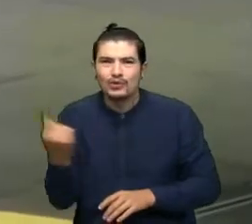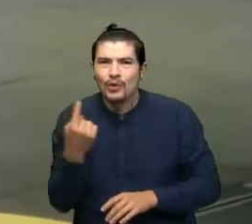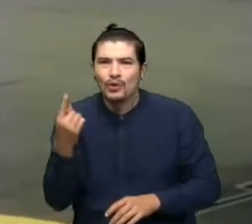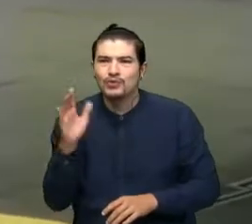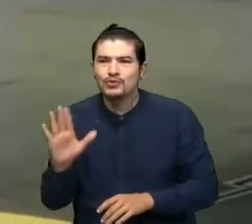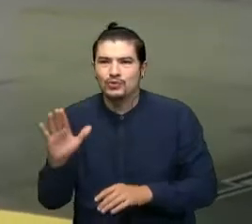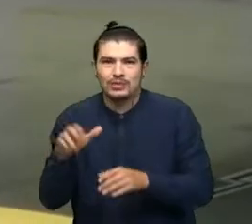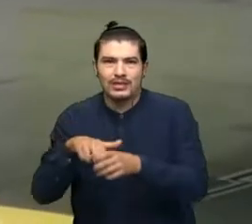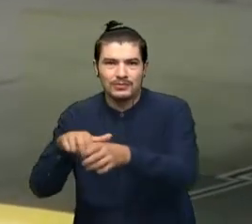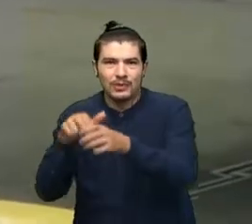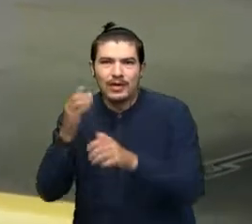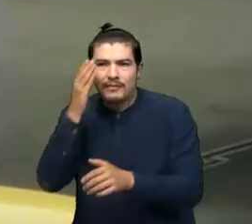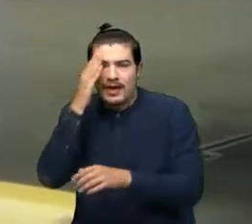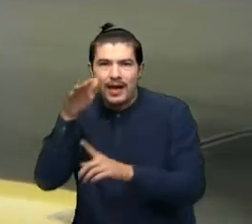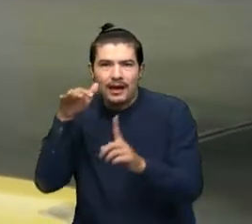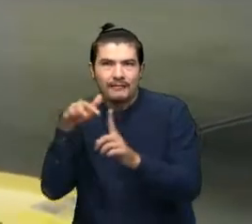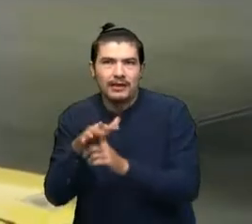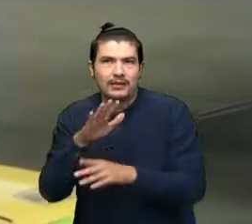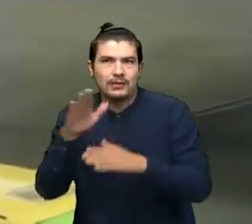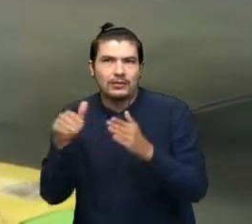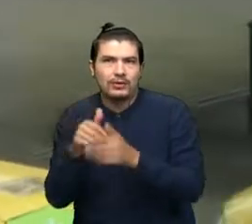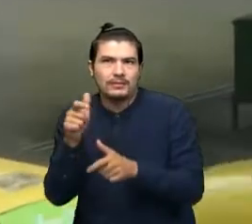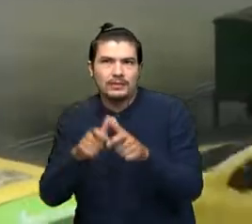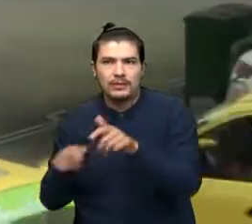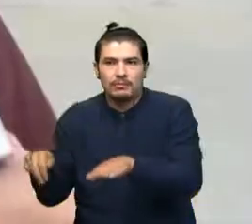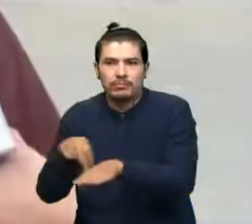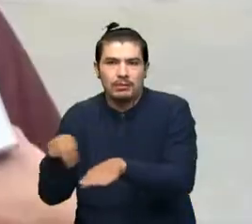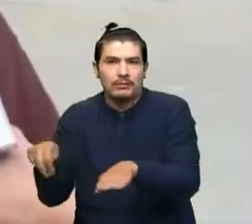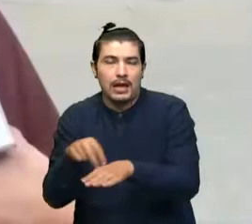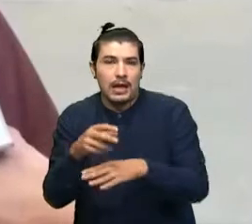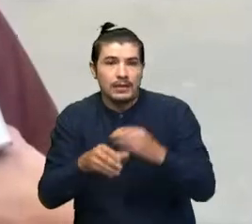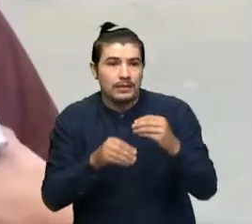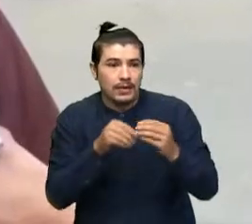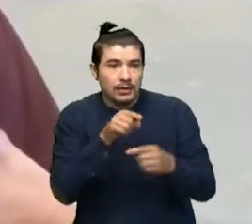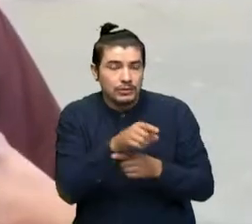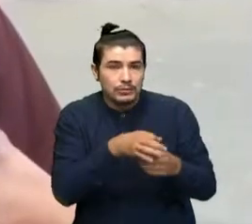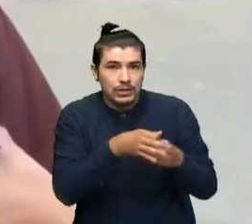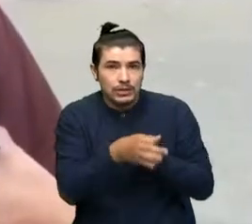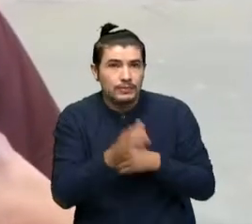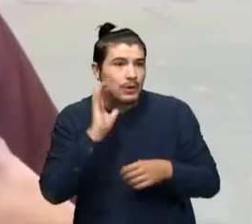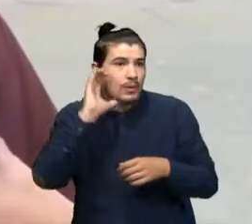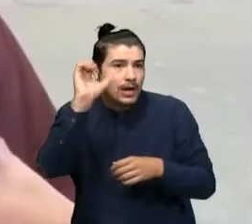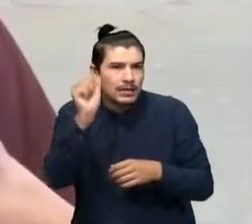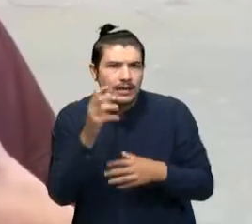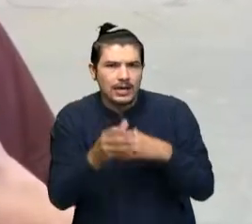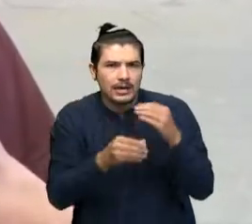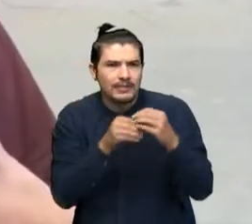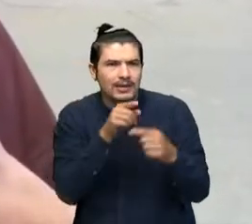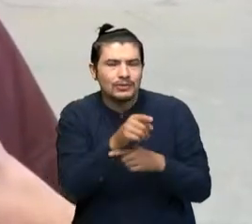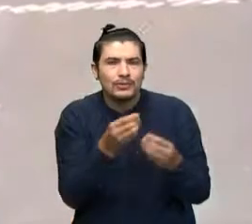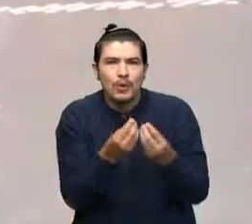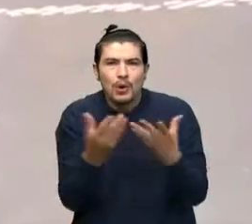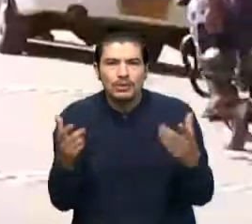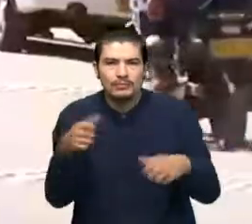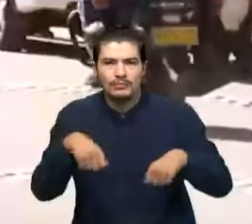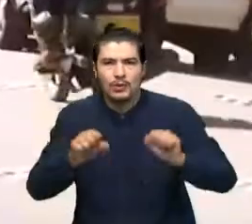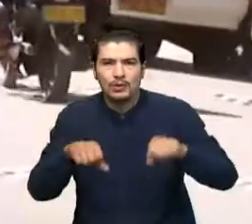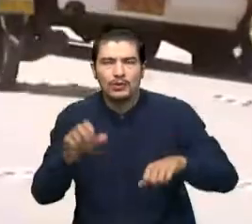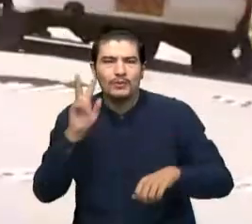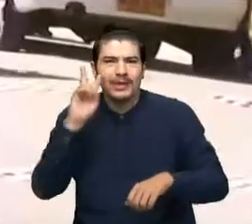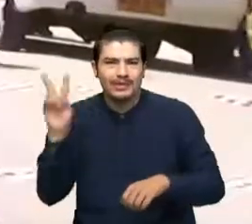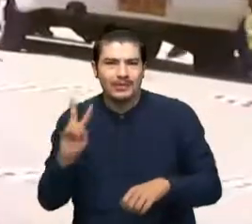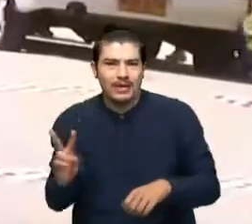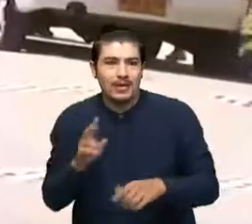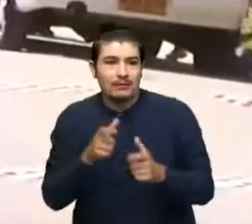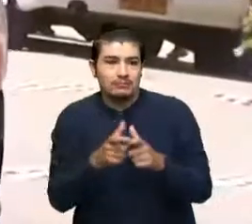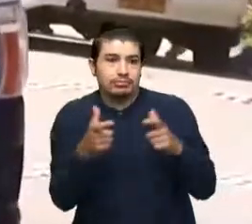todo el gremio, todos los pasajeros lo están tomando ellos. Y si en el municipio de Ocaña, pues qué podemos decir con la proliferación de motocicletas venezolanas, en las cuales